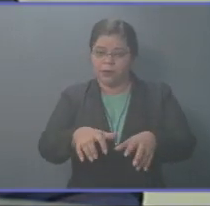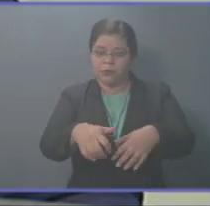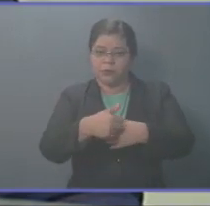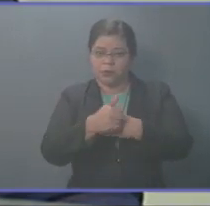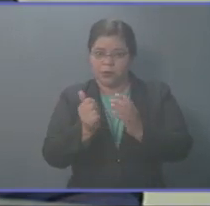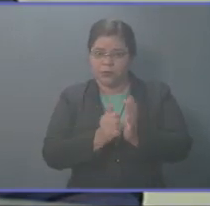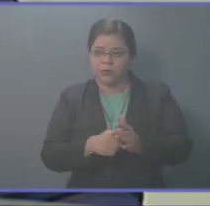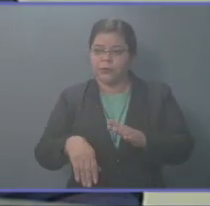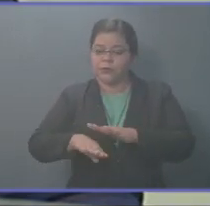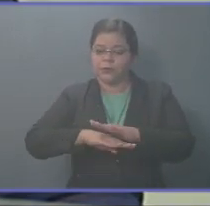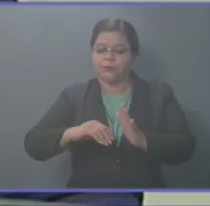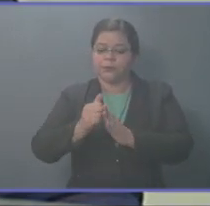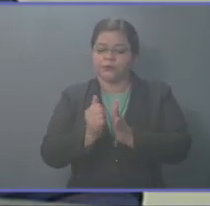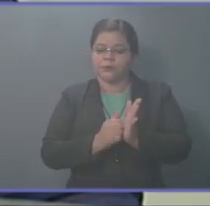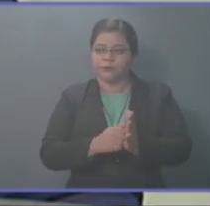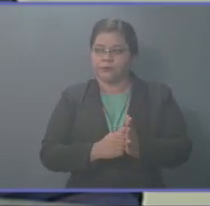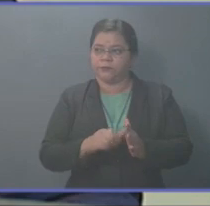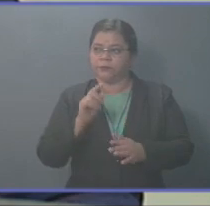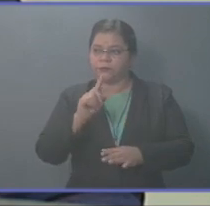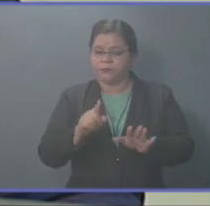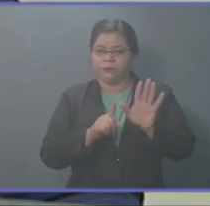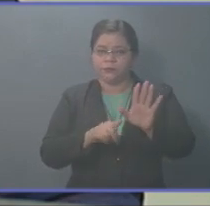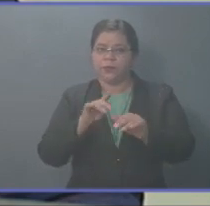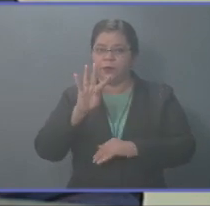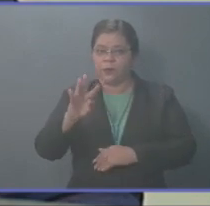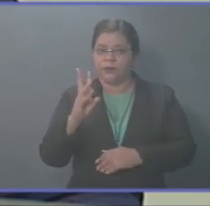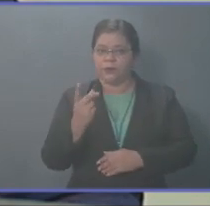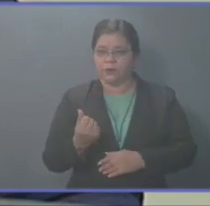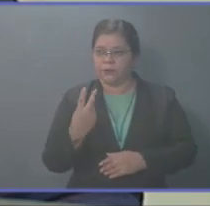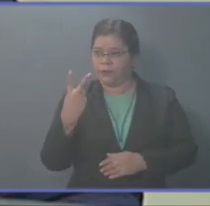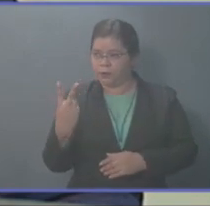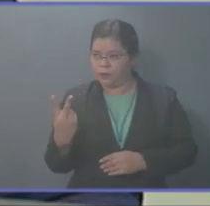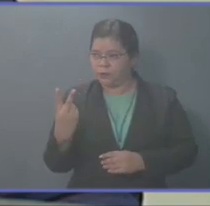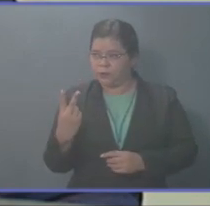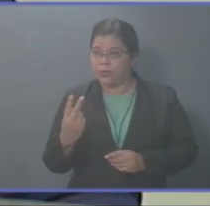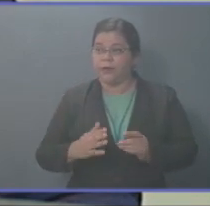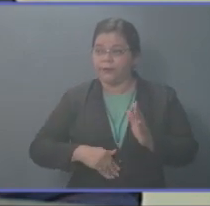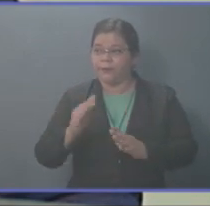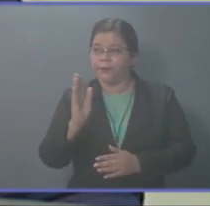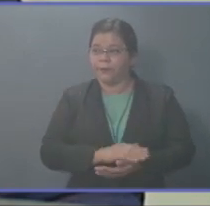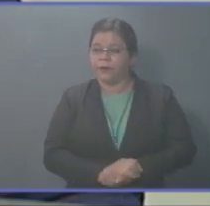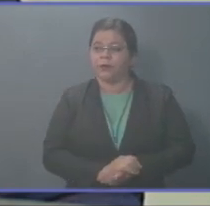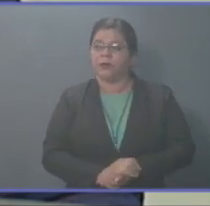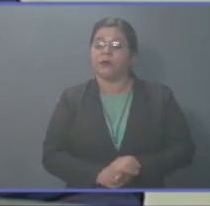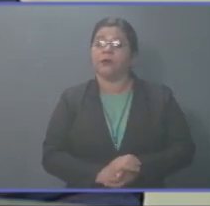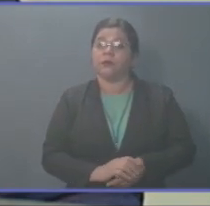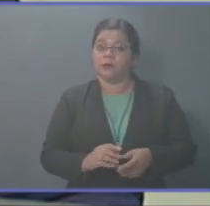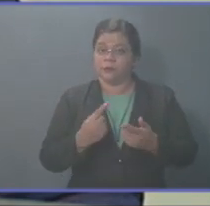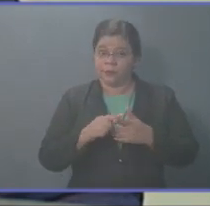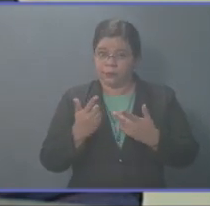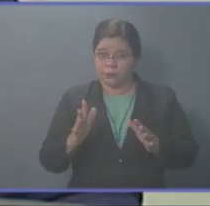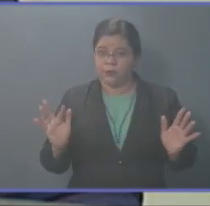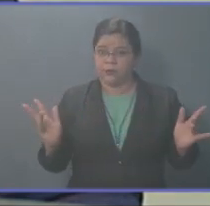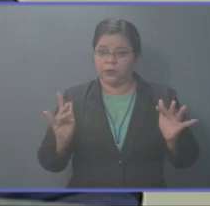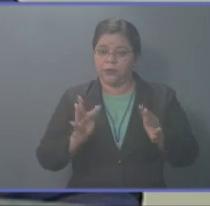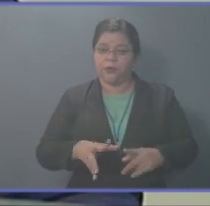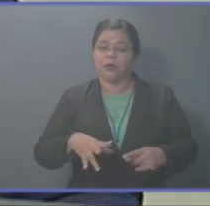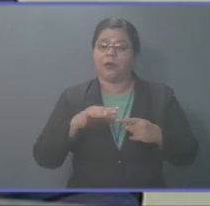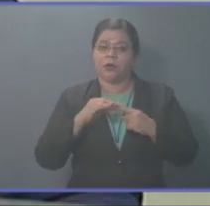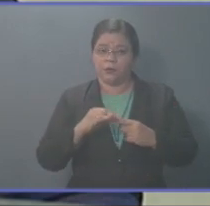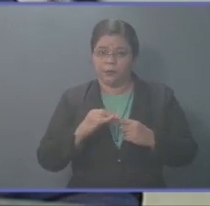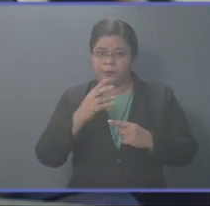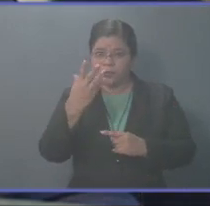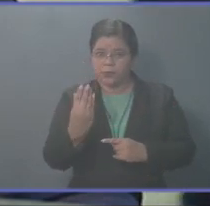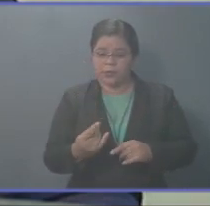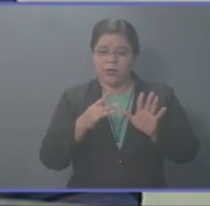que, conforme al artículo 64, número 2 del Reglamento Interior de la Asamblea Legislativa, lleve a cabo una sesión extraordinaria